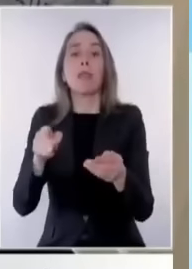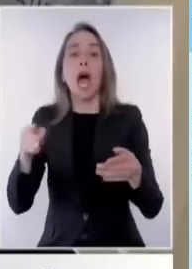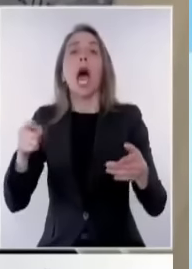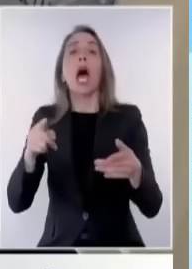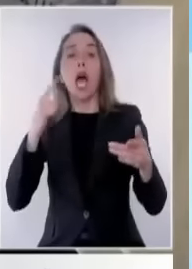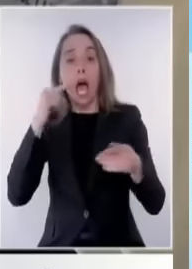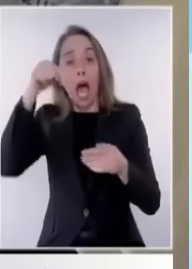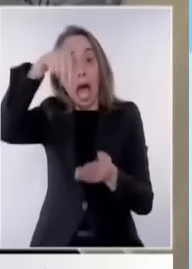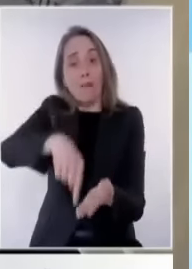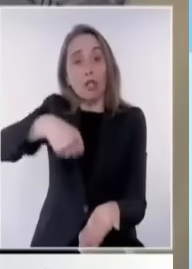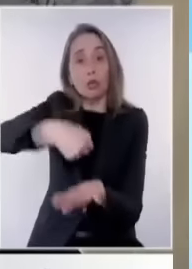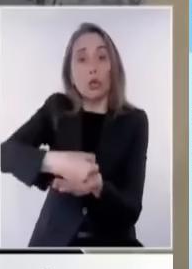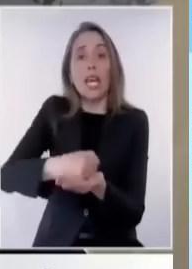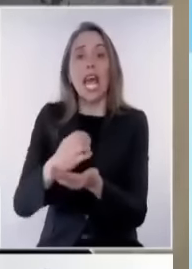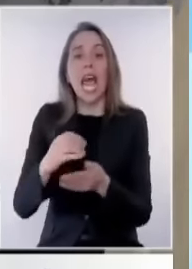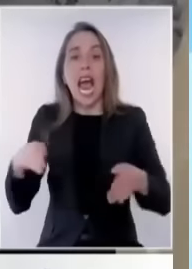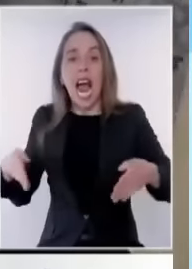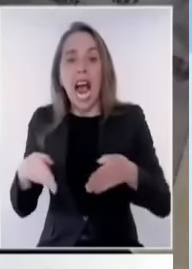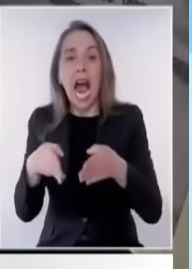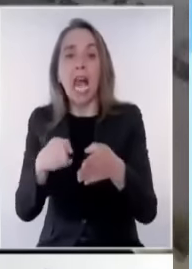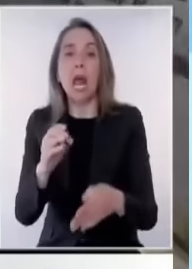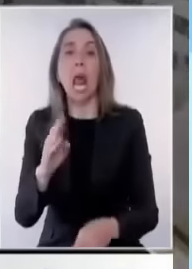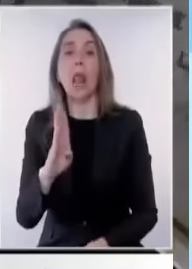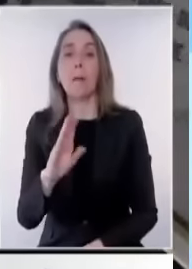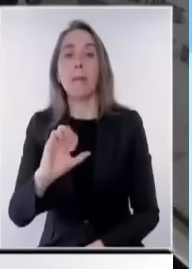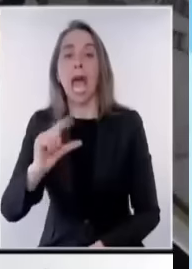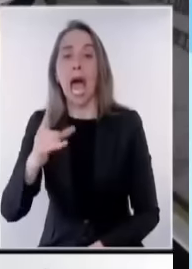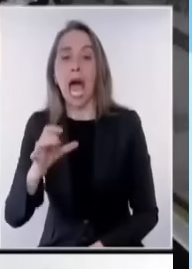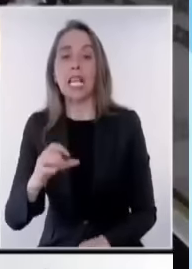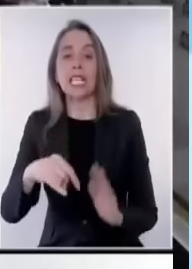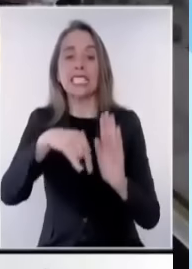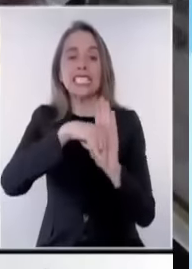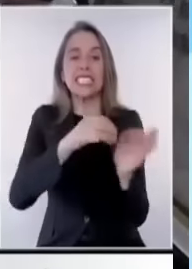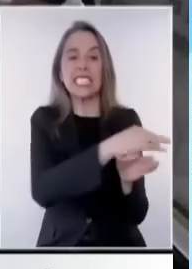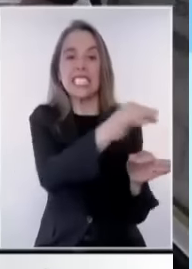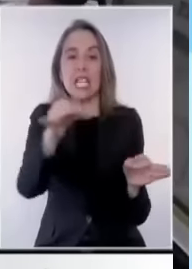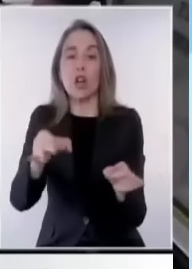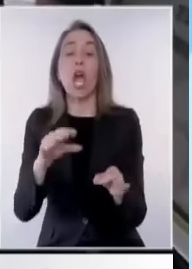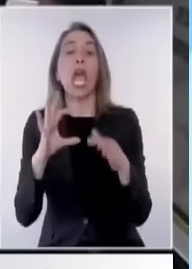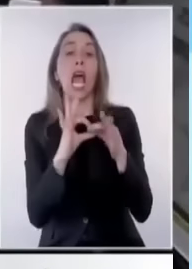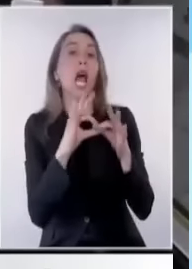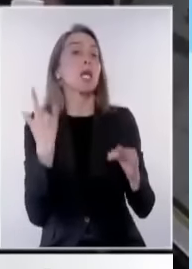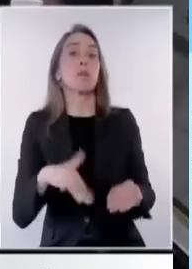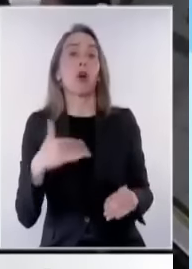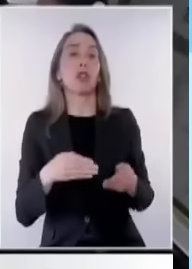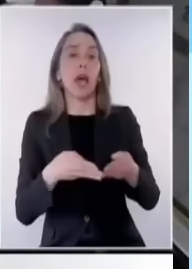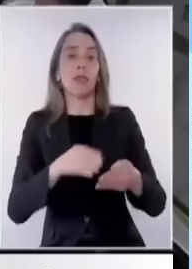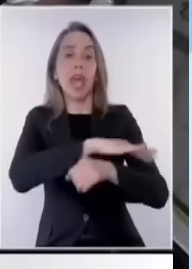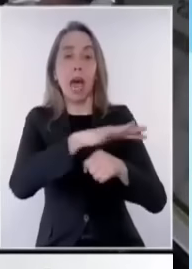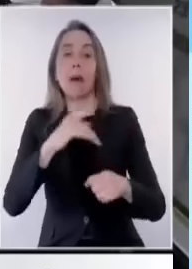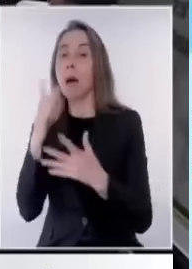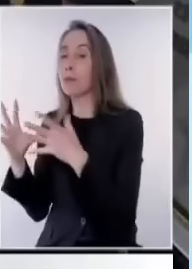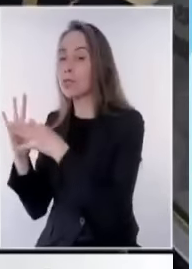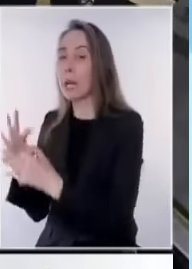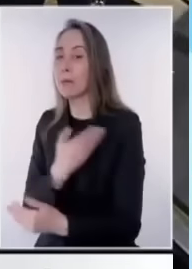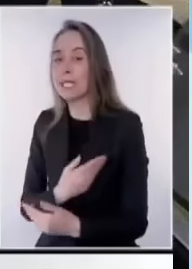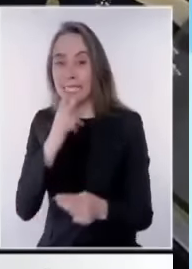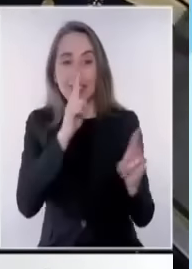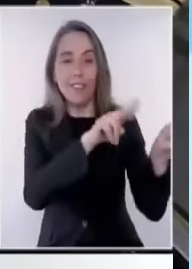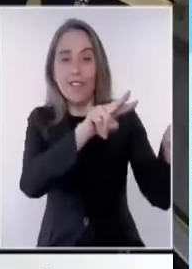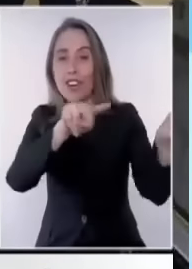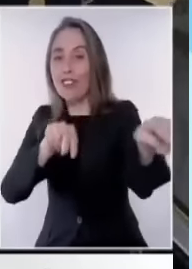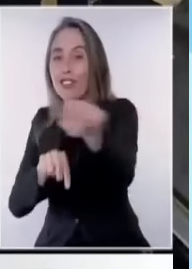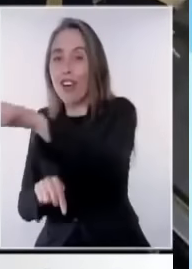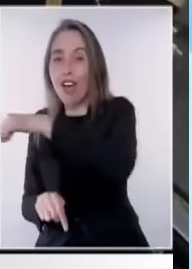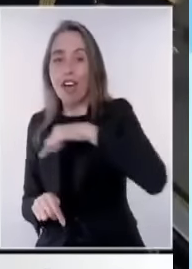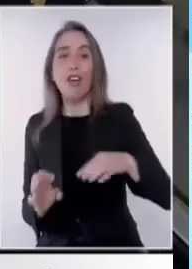Beagle. Chiloé. Los lugares de Chiloé, o sea, la Armada fundamental. Así que eso, presidente. Muchas gracias. Muchas gracias.